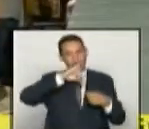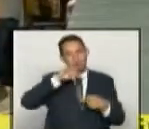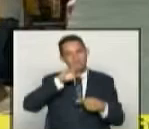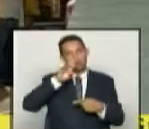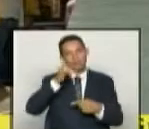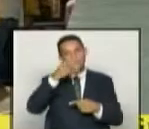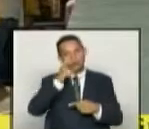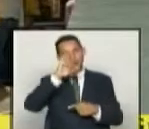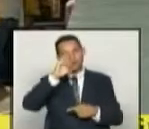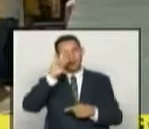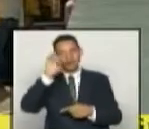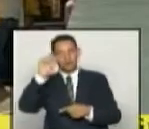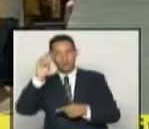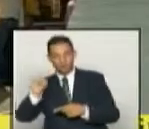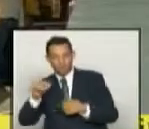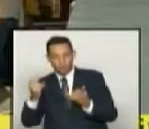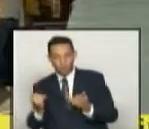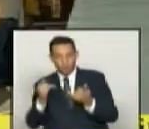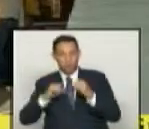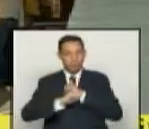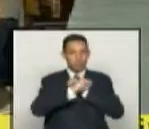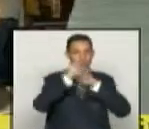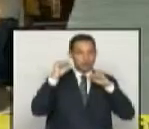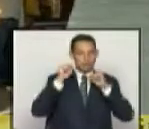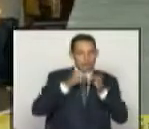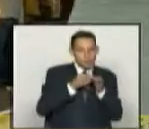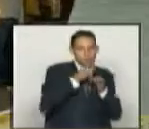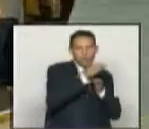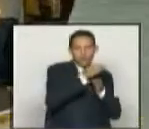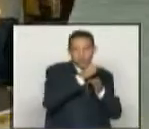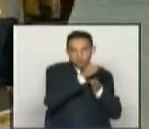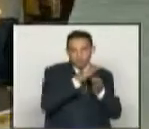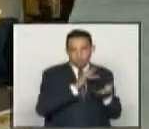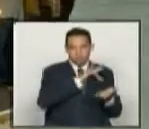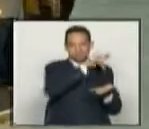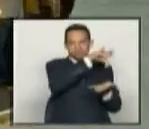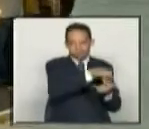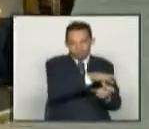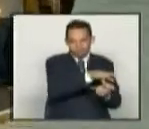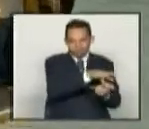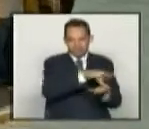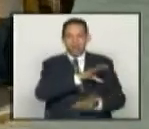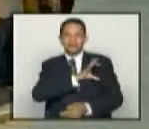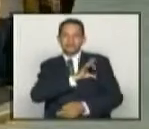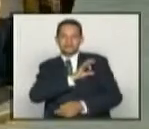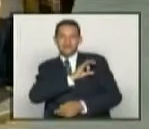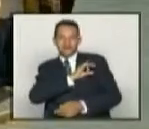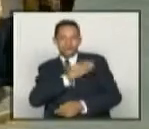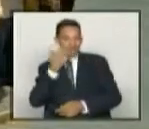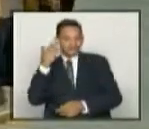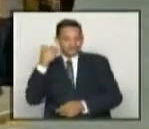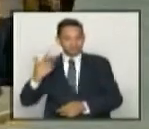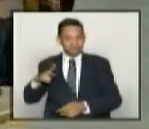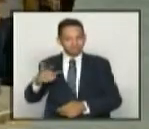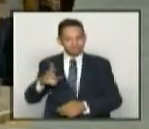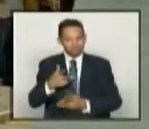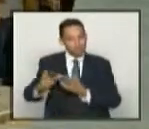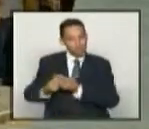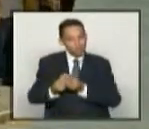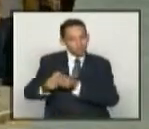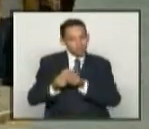hemos estado esta mañana inaugurando la primera caravana de la prosperidad o la